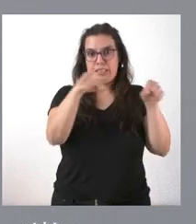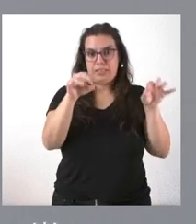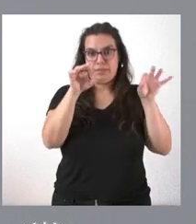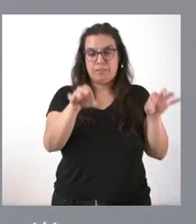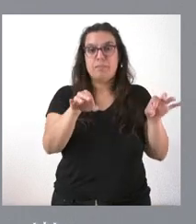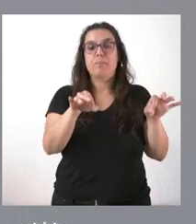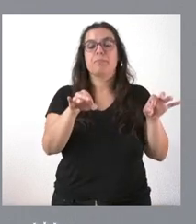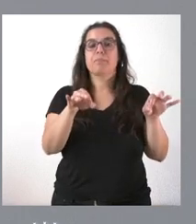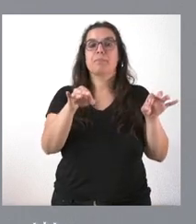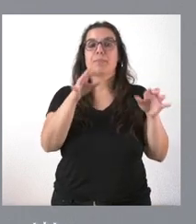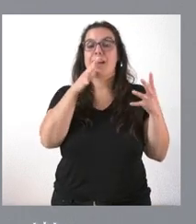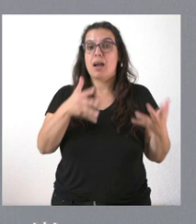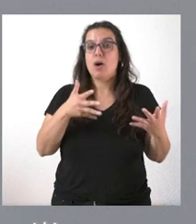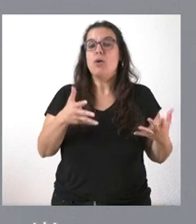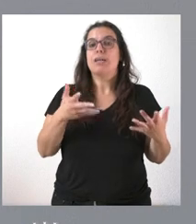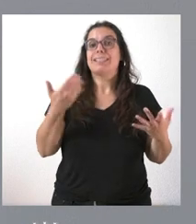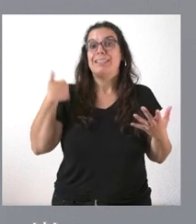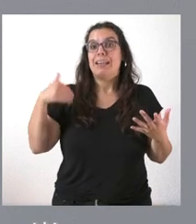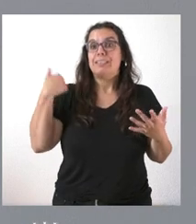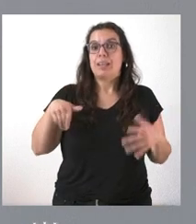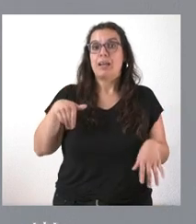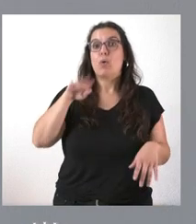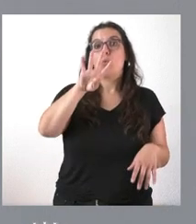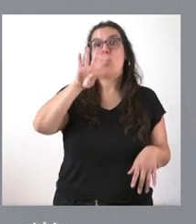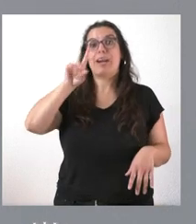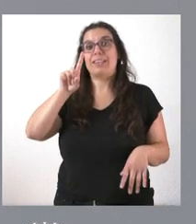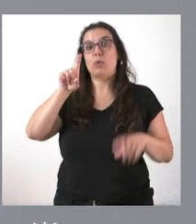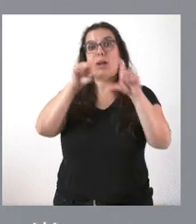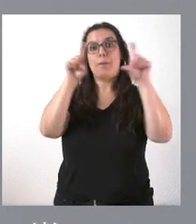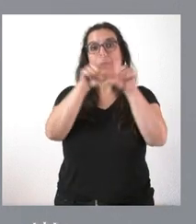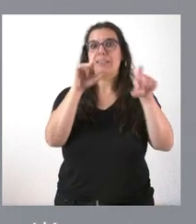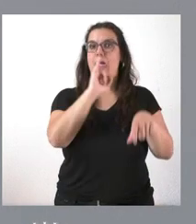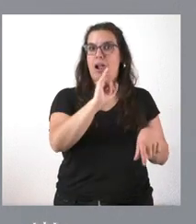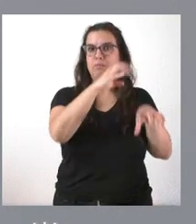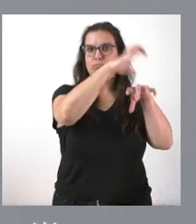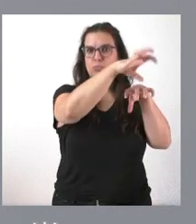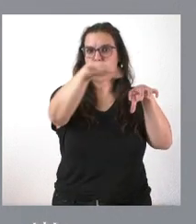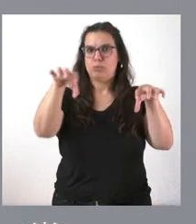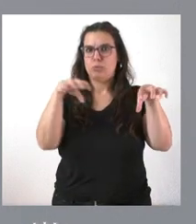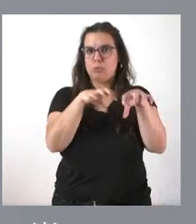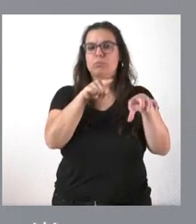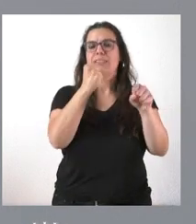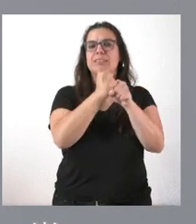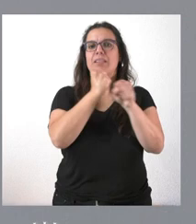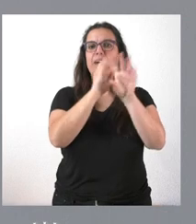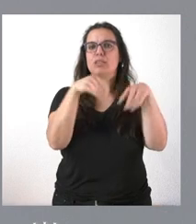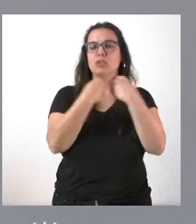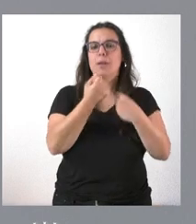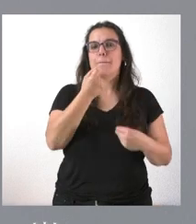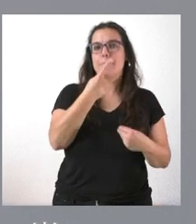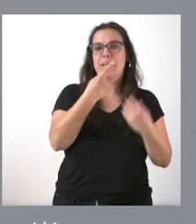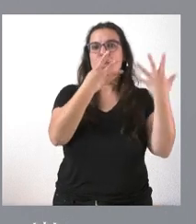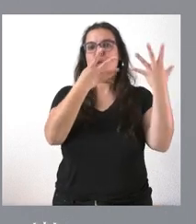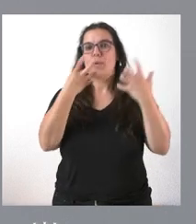en actual mente ya hay 41 empresas instaladas y ahí trabajan un total de